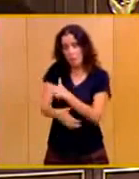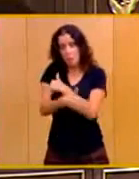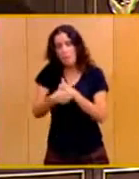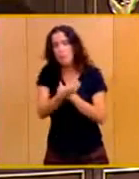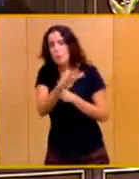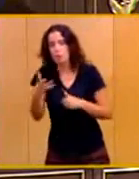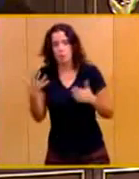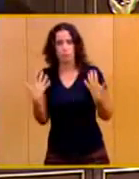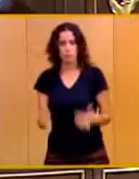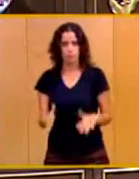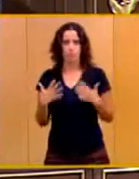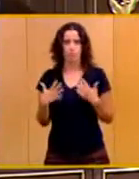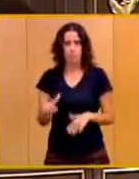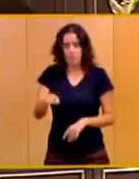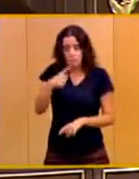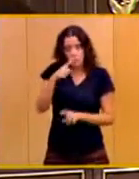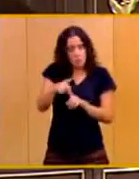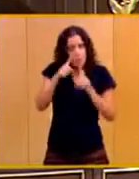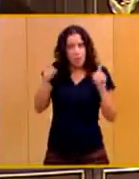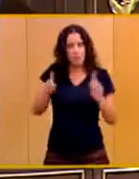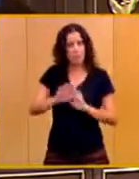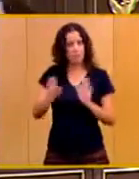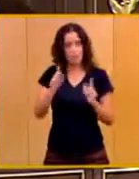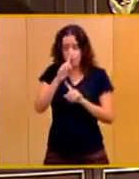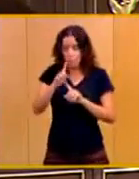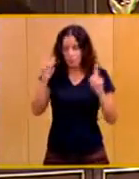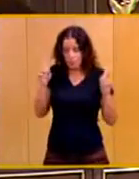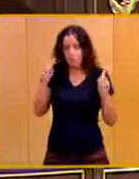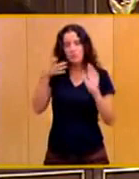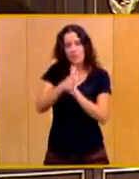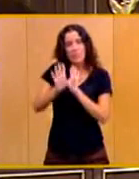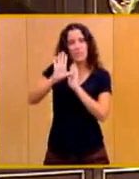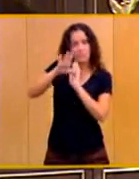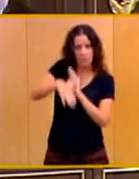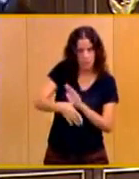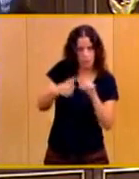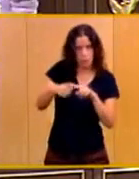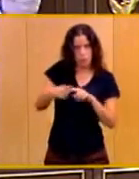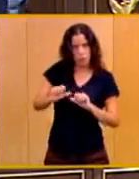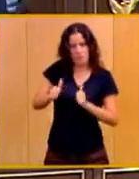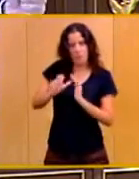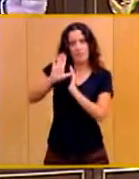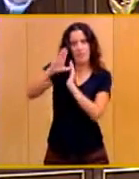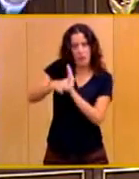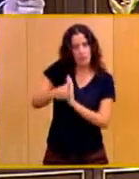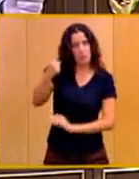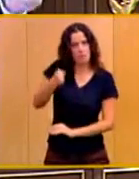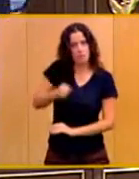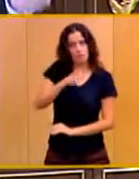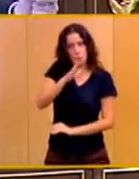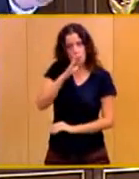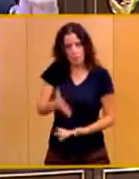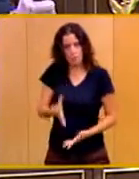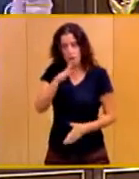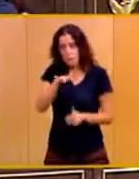meses, señoría, en sus 12 meses de retraso, en sus 12 meses de empecinamiento. Así está la nación